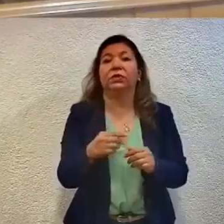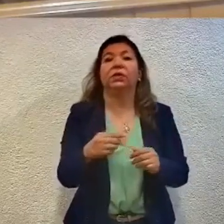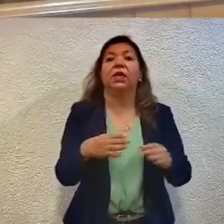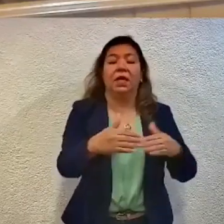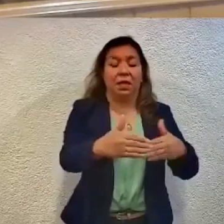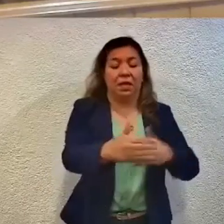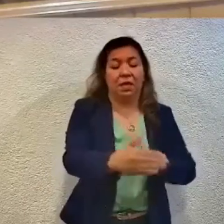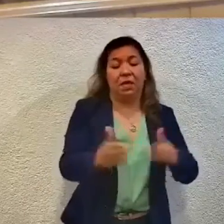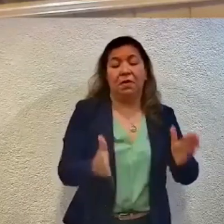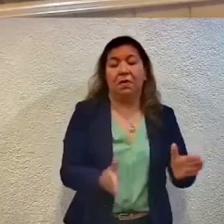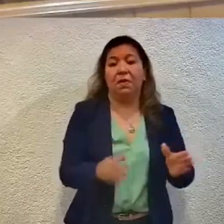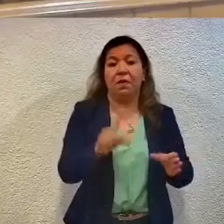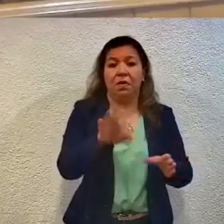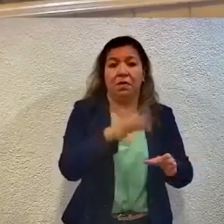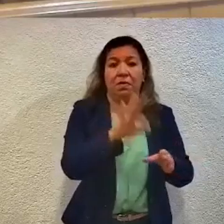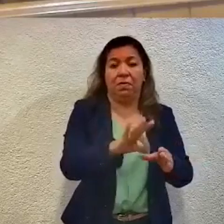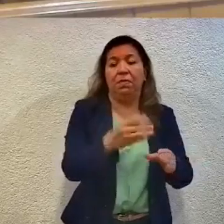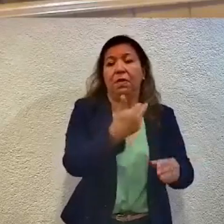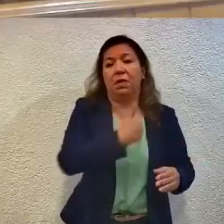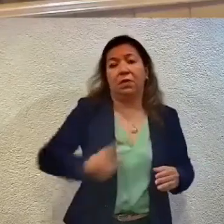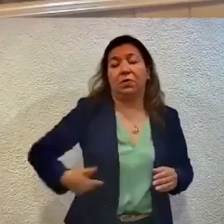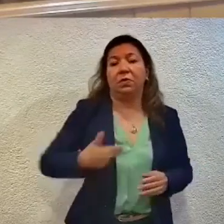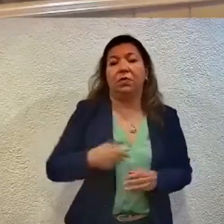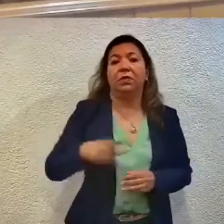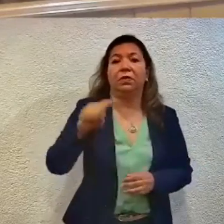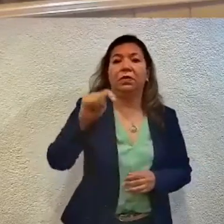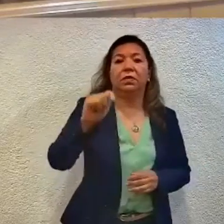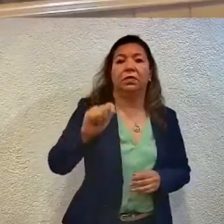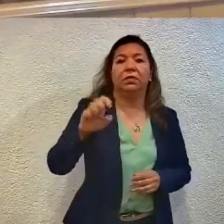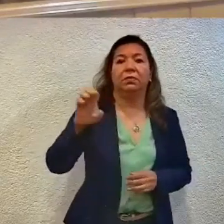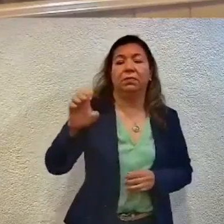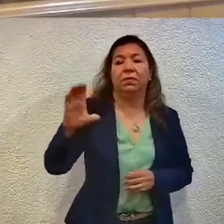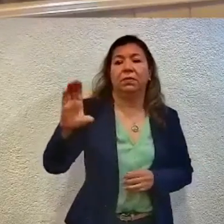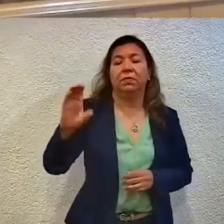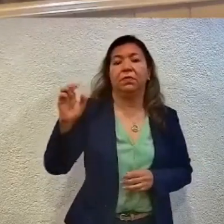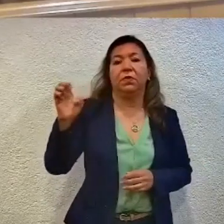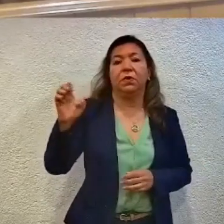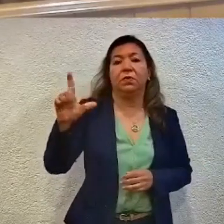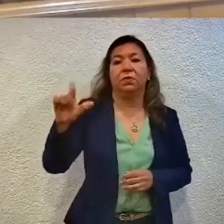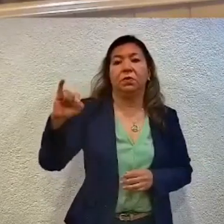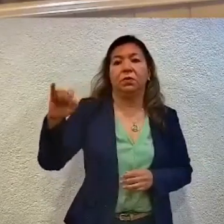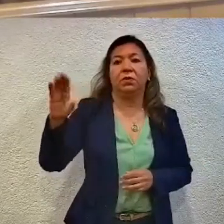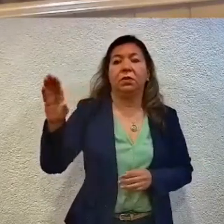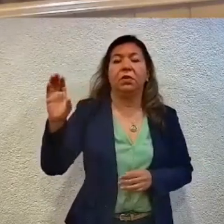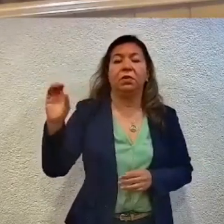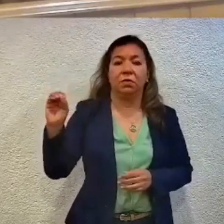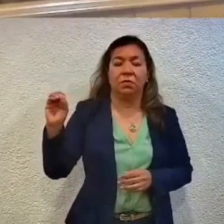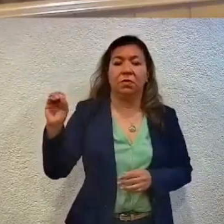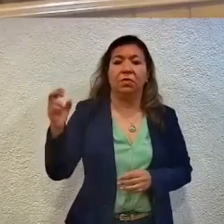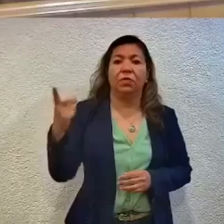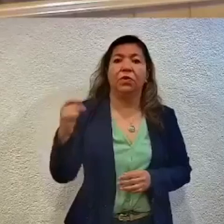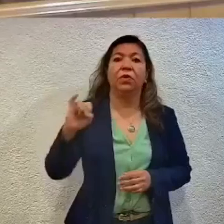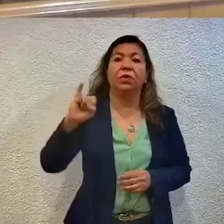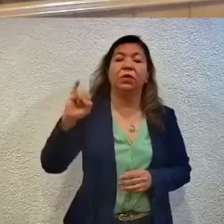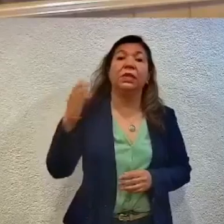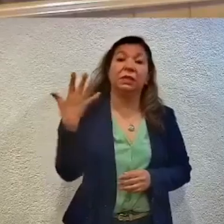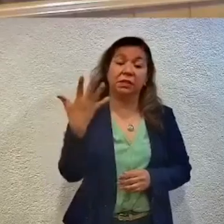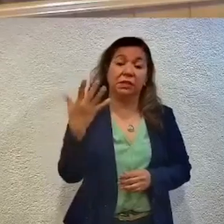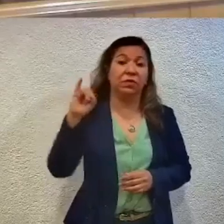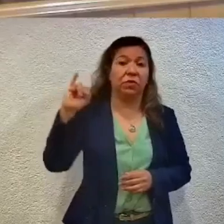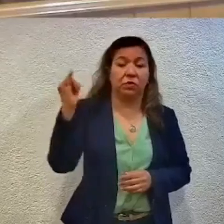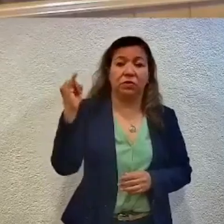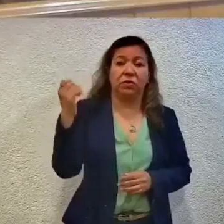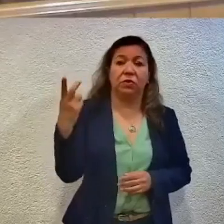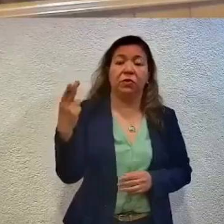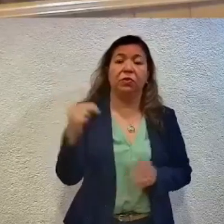distrital de la elección del Ayuntamiento de Tepecuacuilco de Trujano Guerrero de fecha 5 de junio de 2024. En